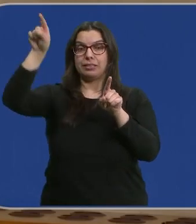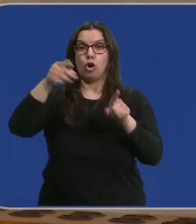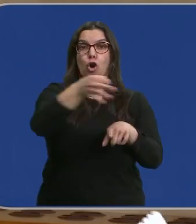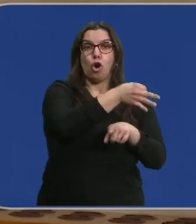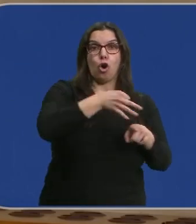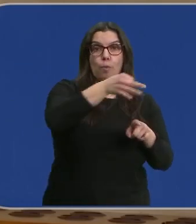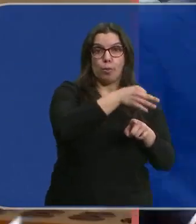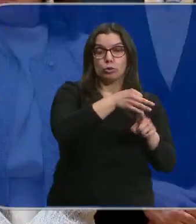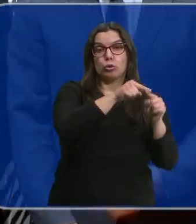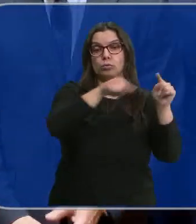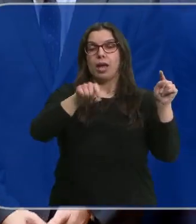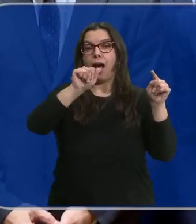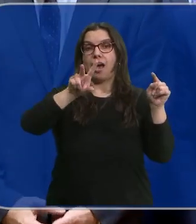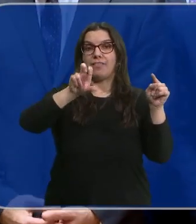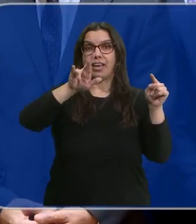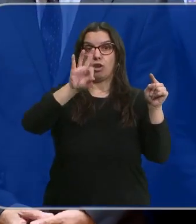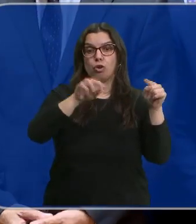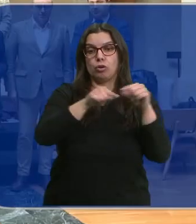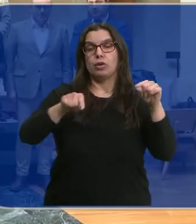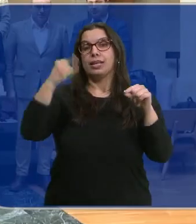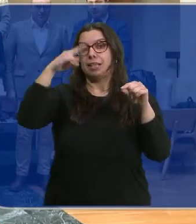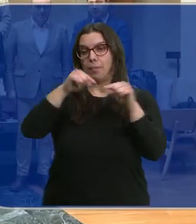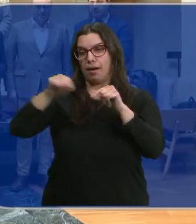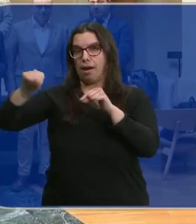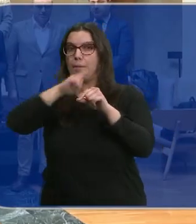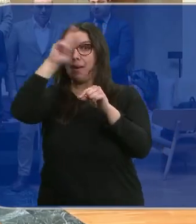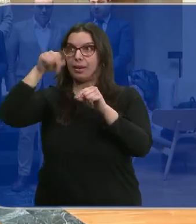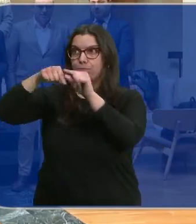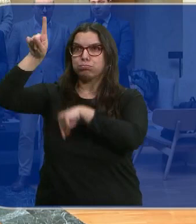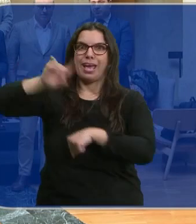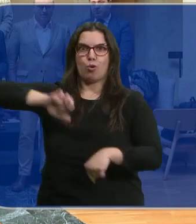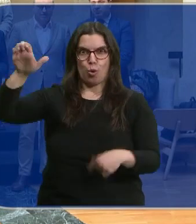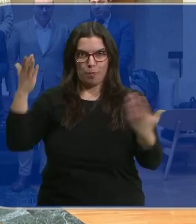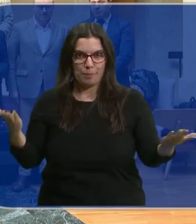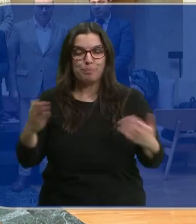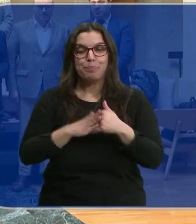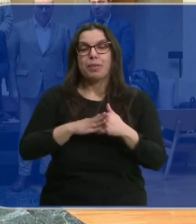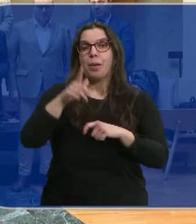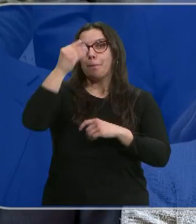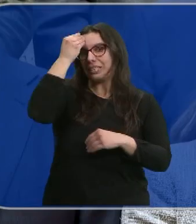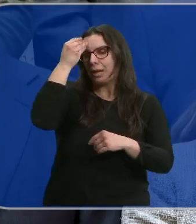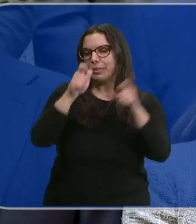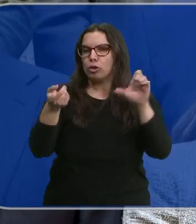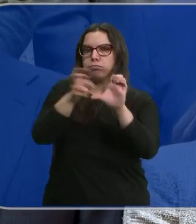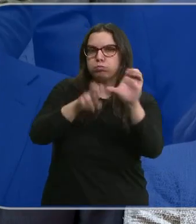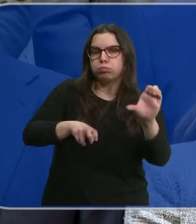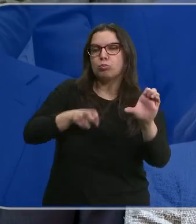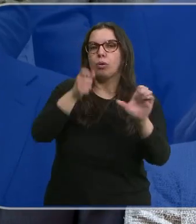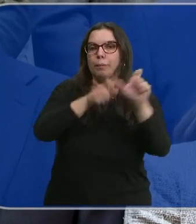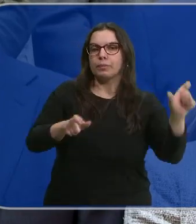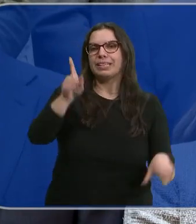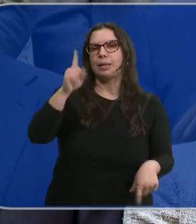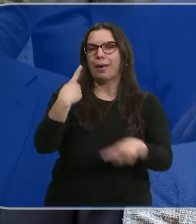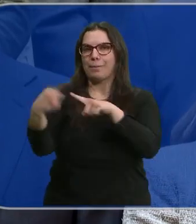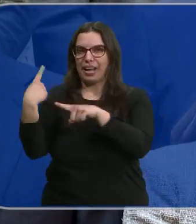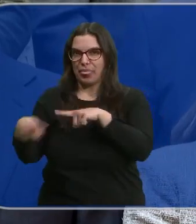Oporto, Aveiro, Salamanca, posteriormente con Madrid y así con el resto de Europa, teniendo en cuenta los pasajeros y también las mercancías, y por eso es